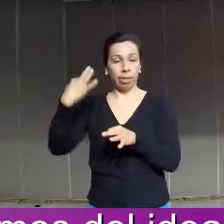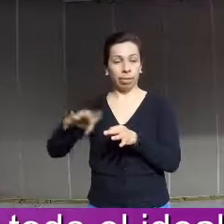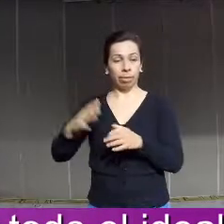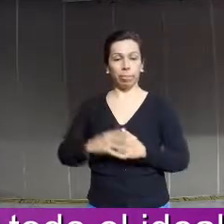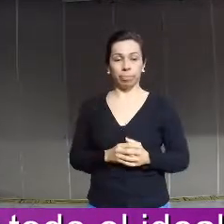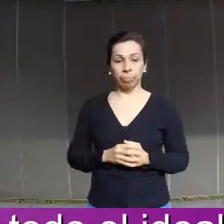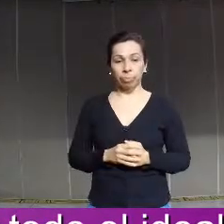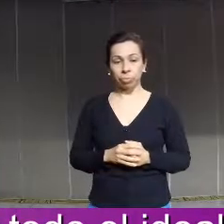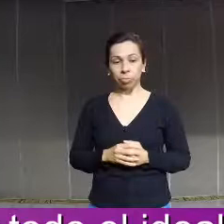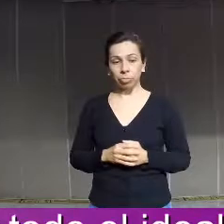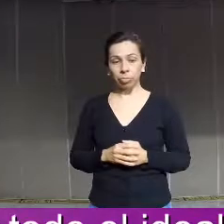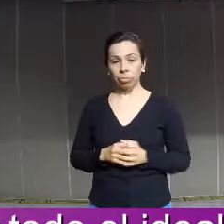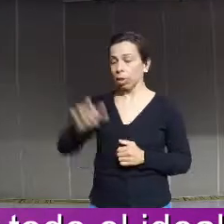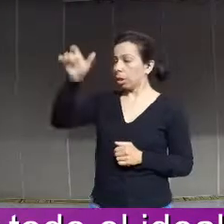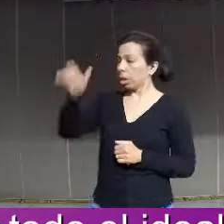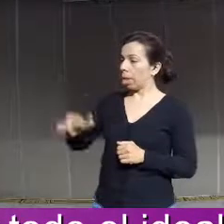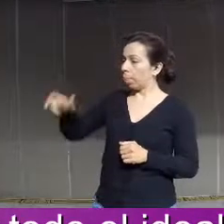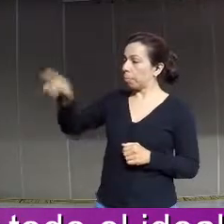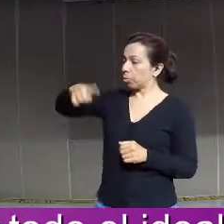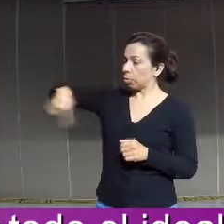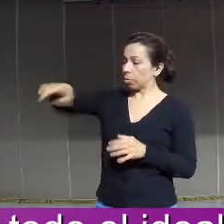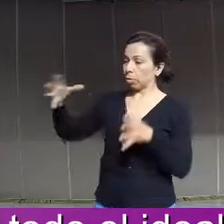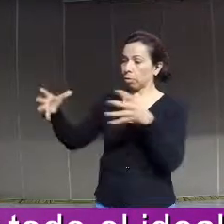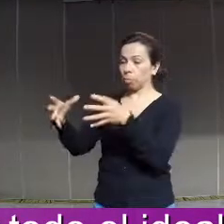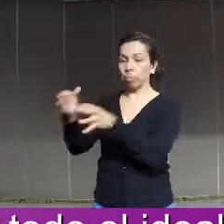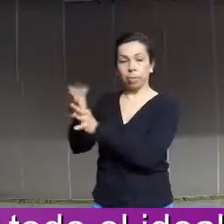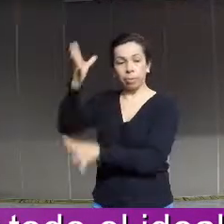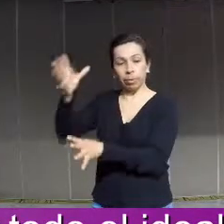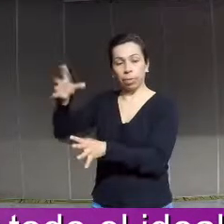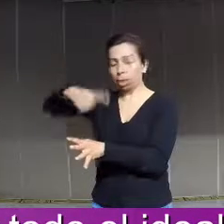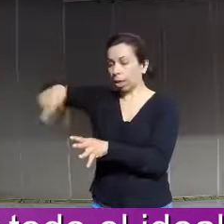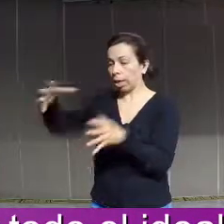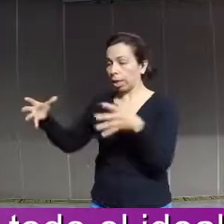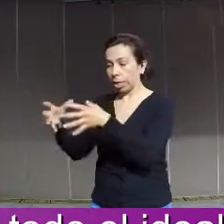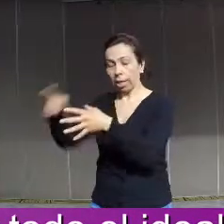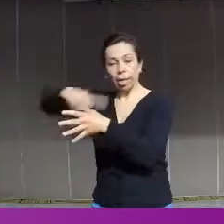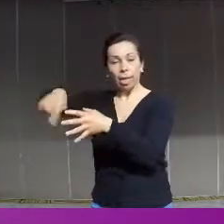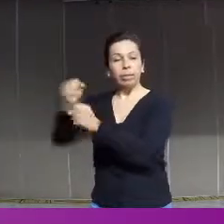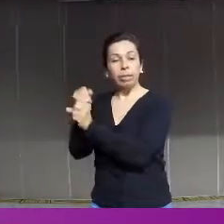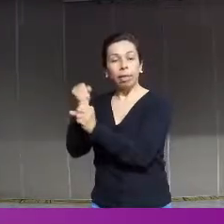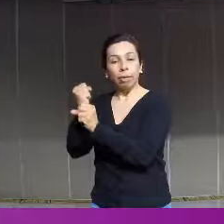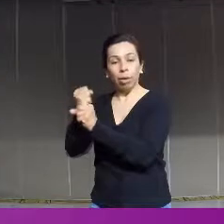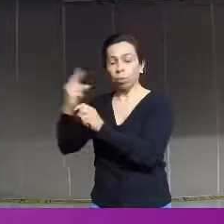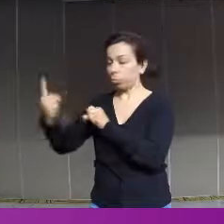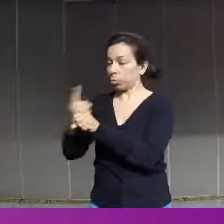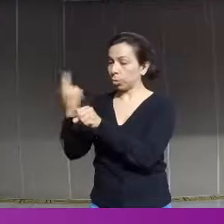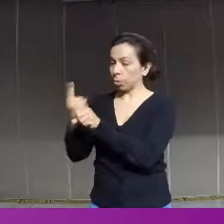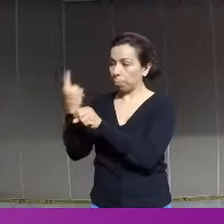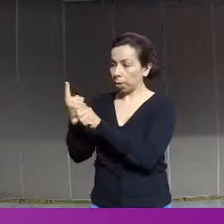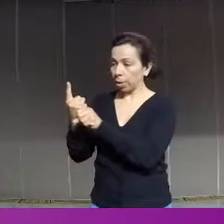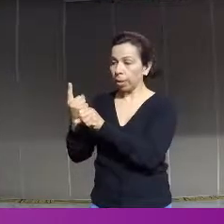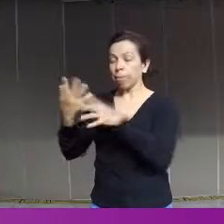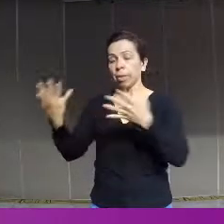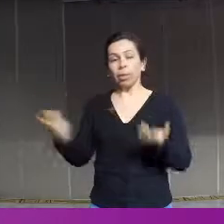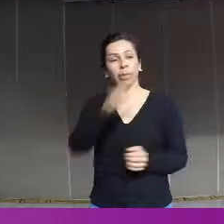veces eso no sucede y, bueno, es la fonoaudióloga la que posiciona, la auxiliar, la persona que está en sala,